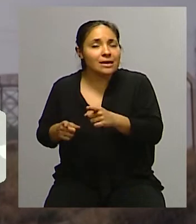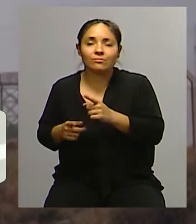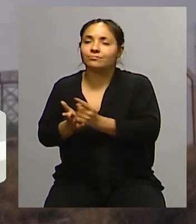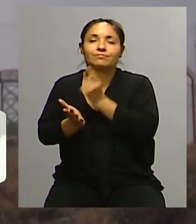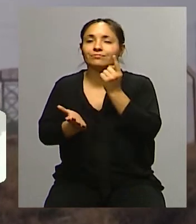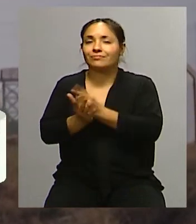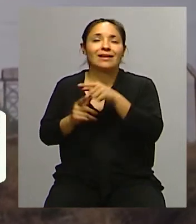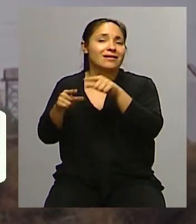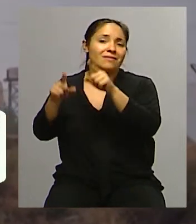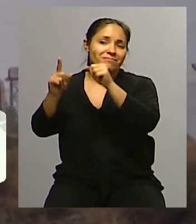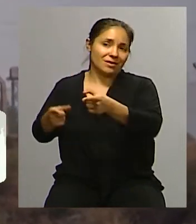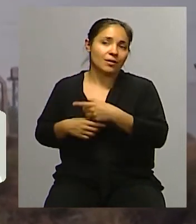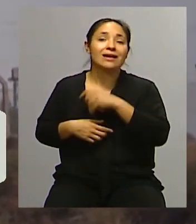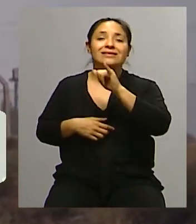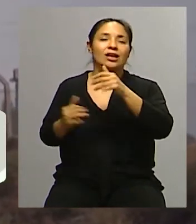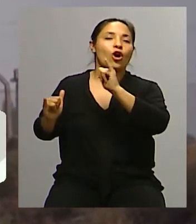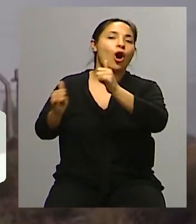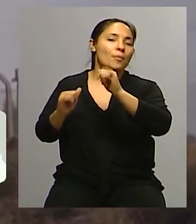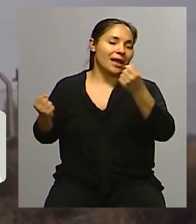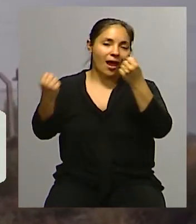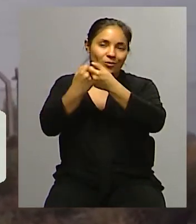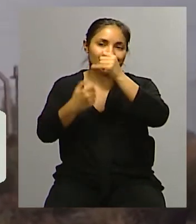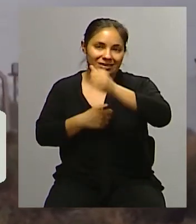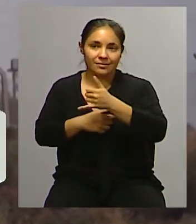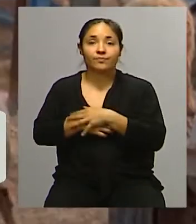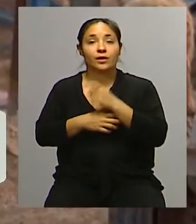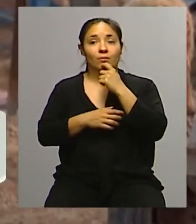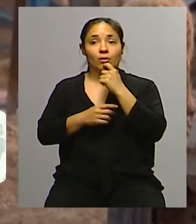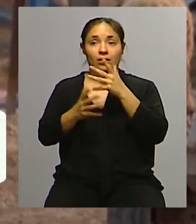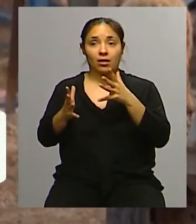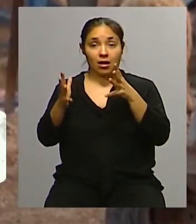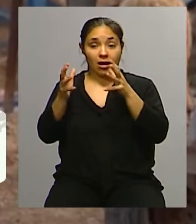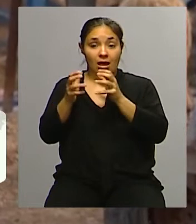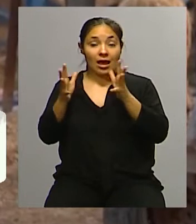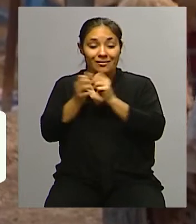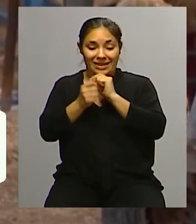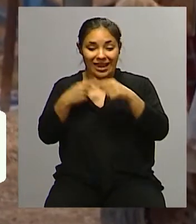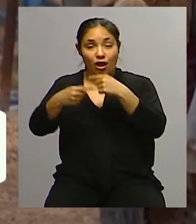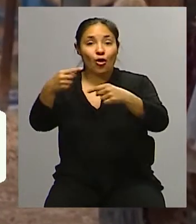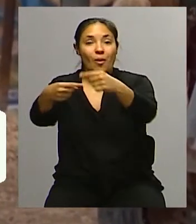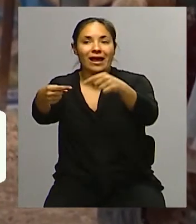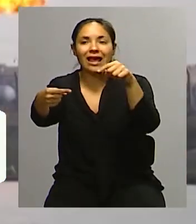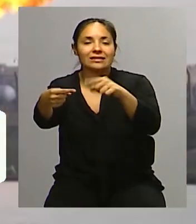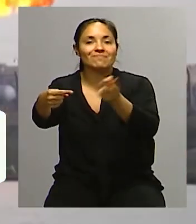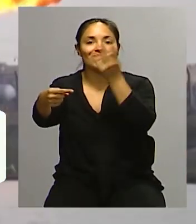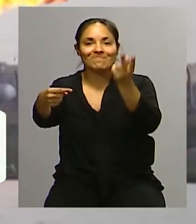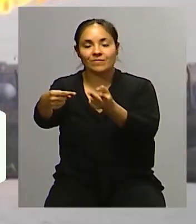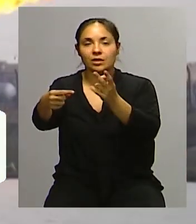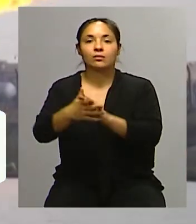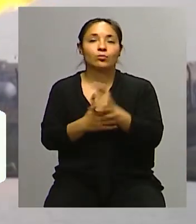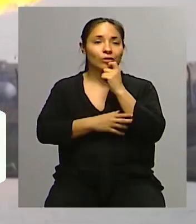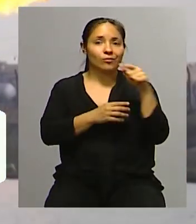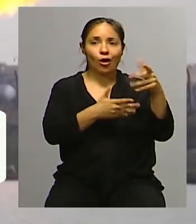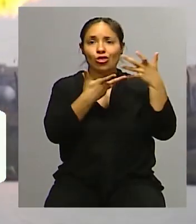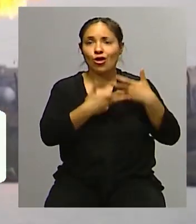las juventudes en el sentido de decir, si las renovables no alcanzan, si lo tradicional es a partir